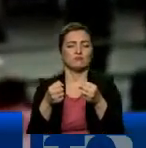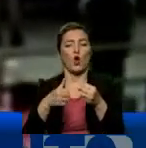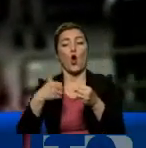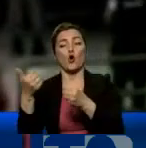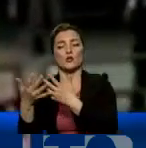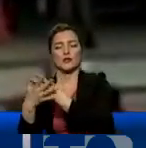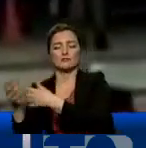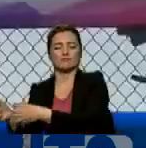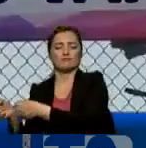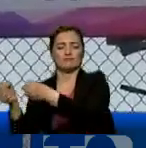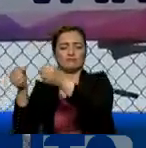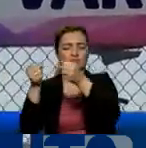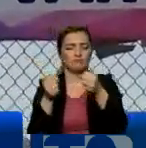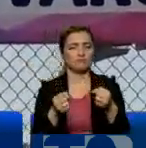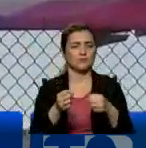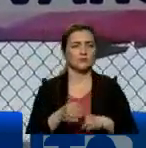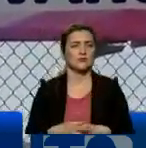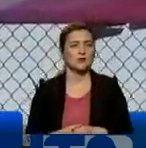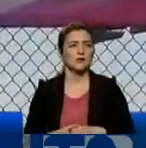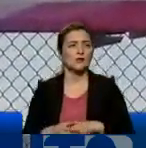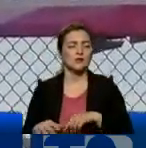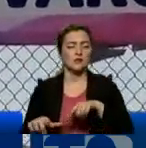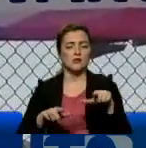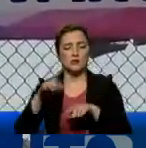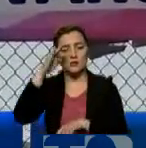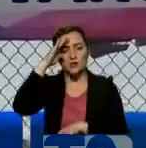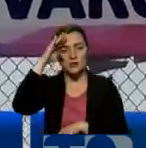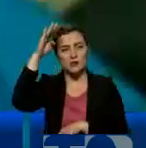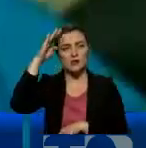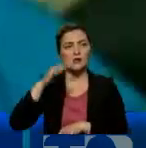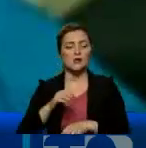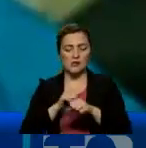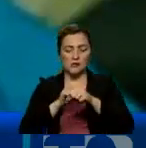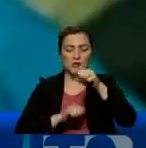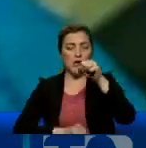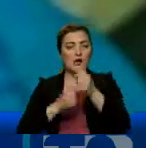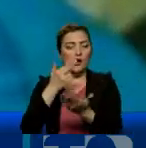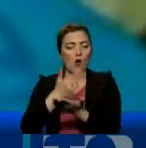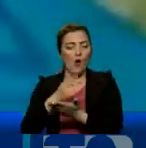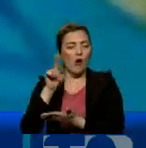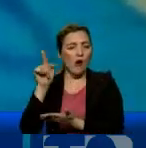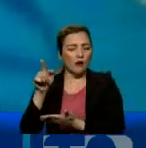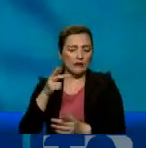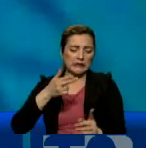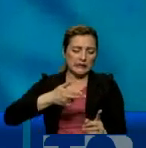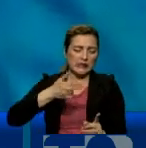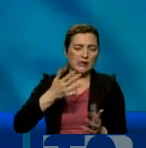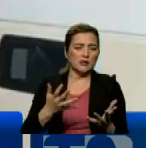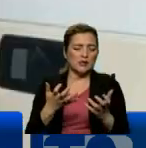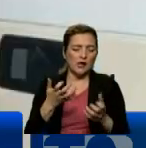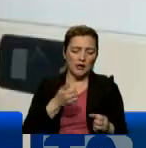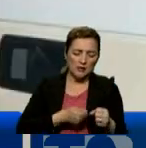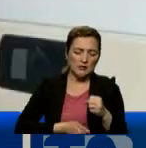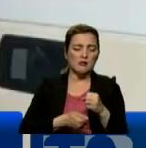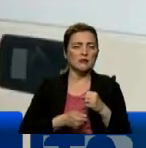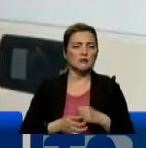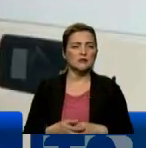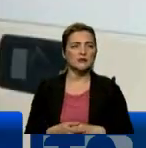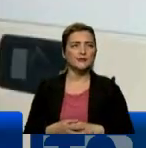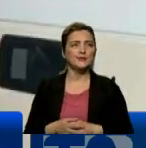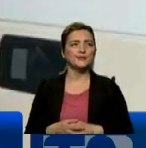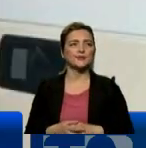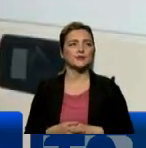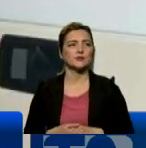de otro centro carcelario. En este lugar la policía pudo decomisar el arma con la que intentaron victimar en primera